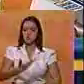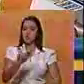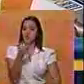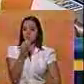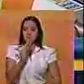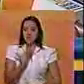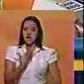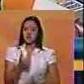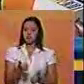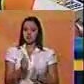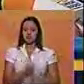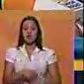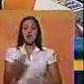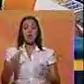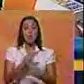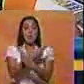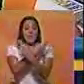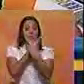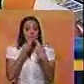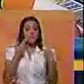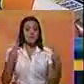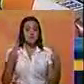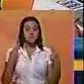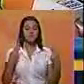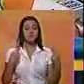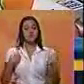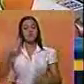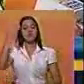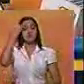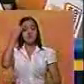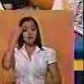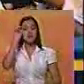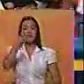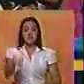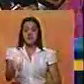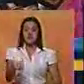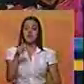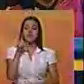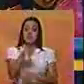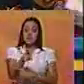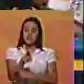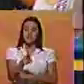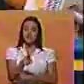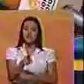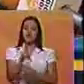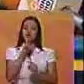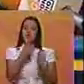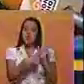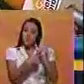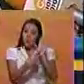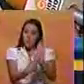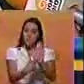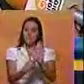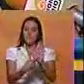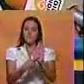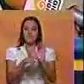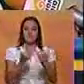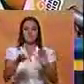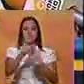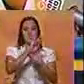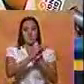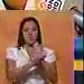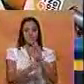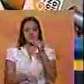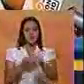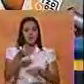medios de comunicación. Hay compromiso, entiendo yo, por parte de ellos de hacerle a cumplir estas normas que nosotros hemos